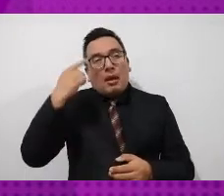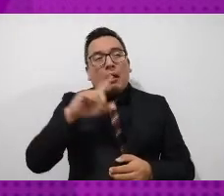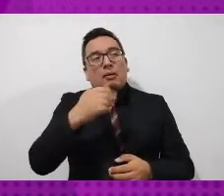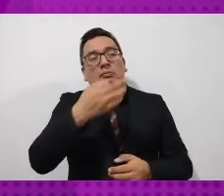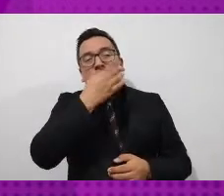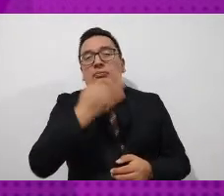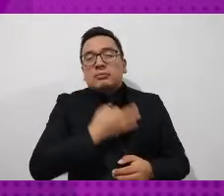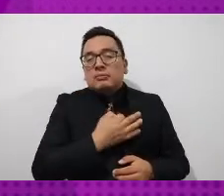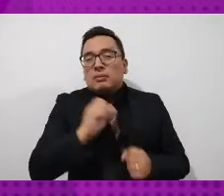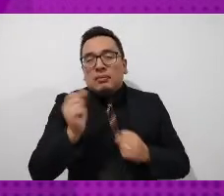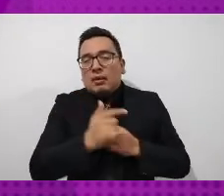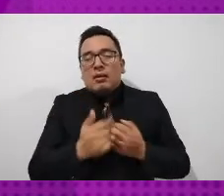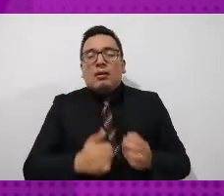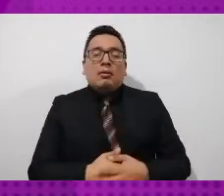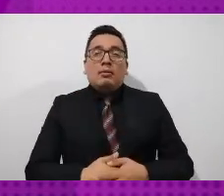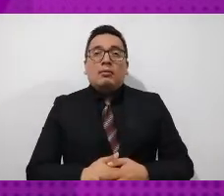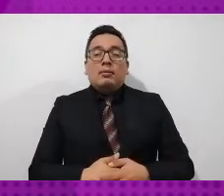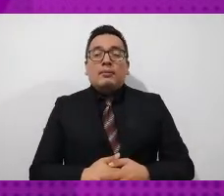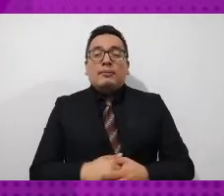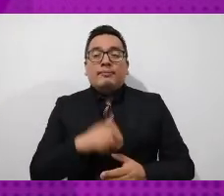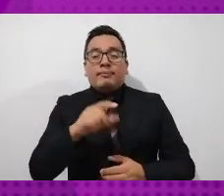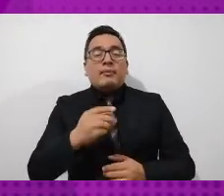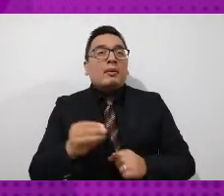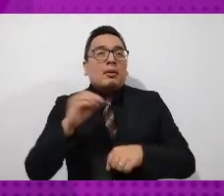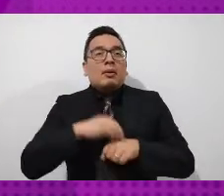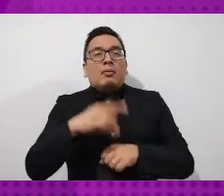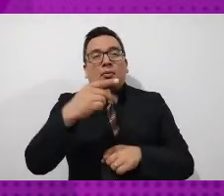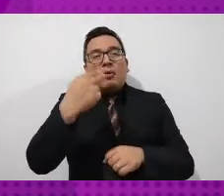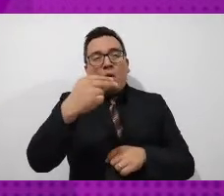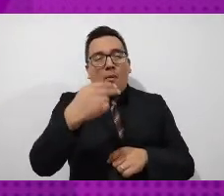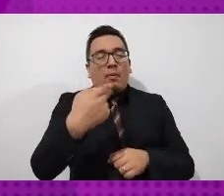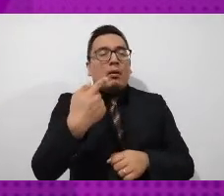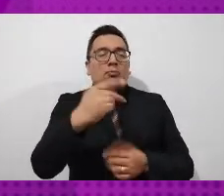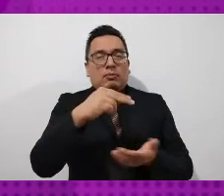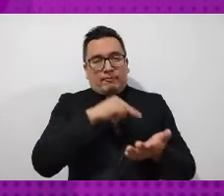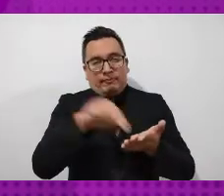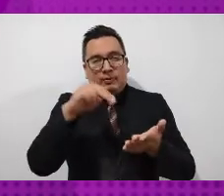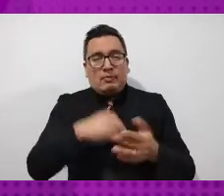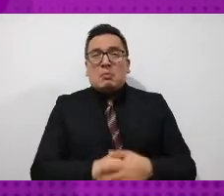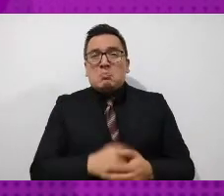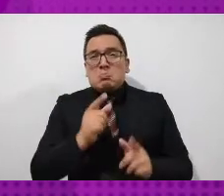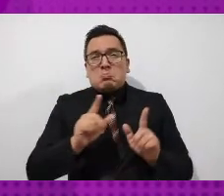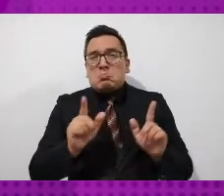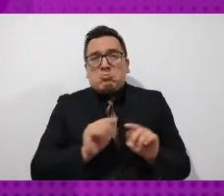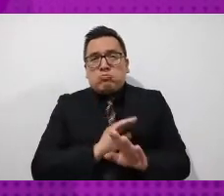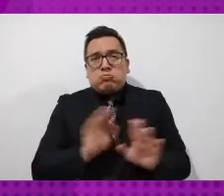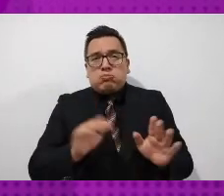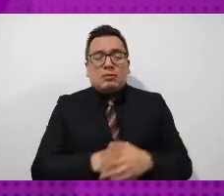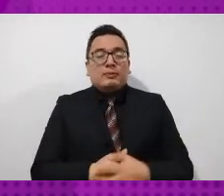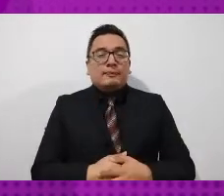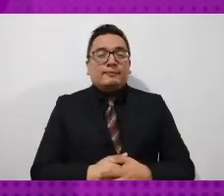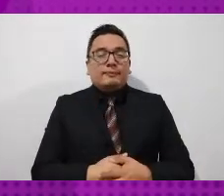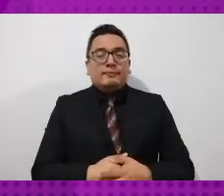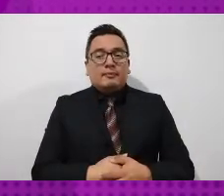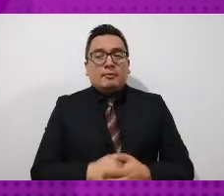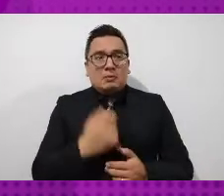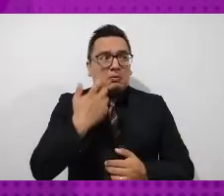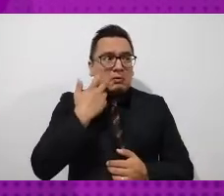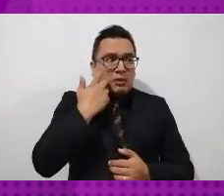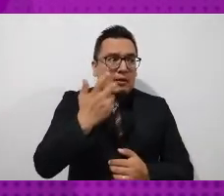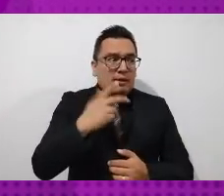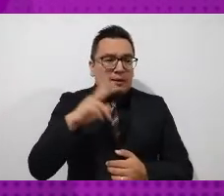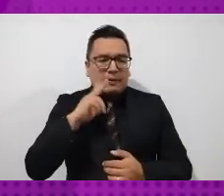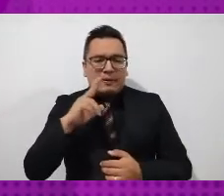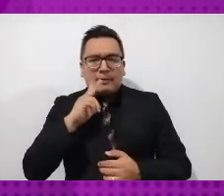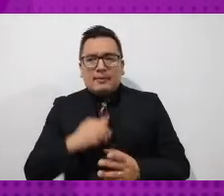notificaciones y poner tu nombre y tu firma. Y eso es todo. Si tú quieres poner a alguien para